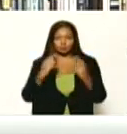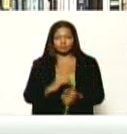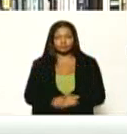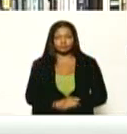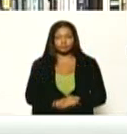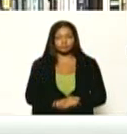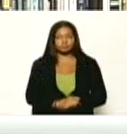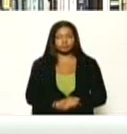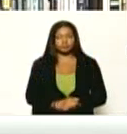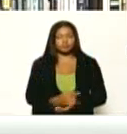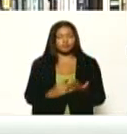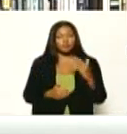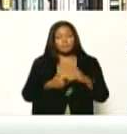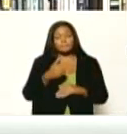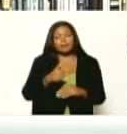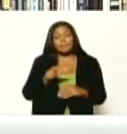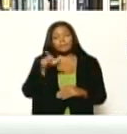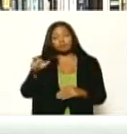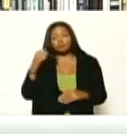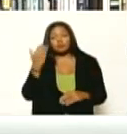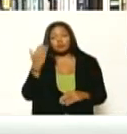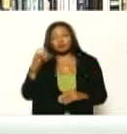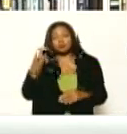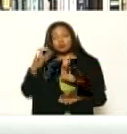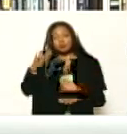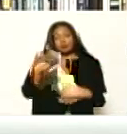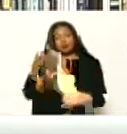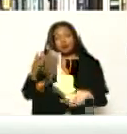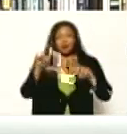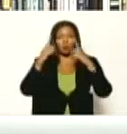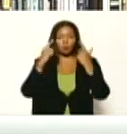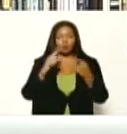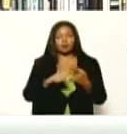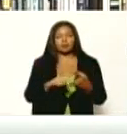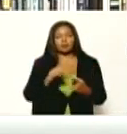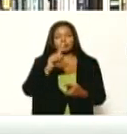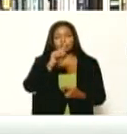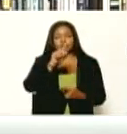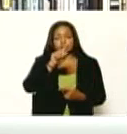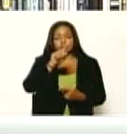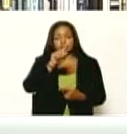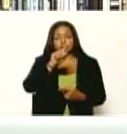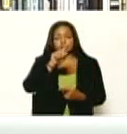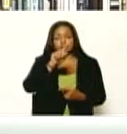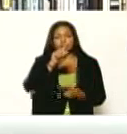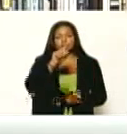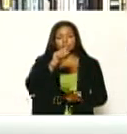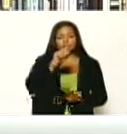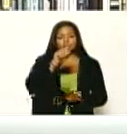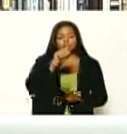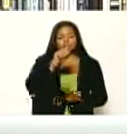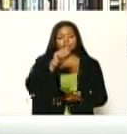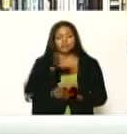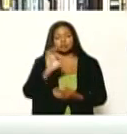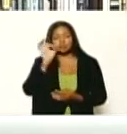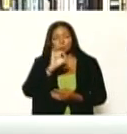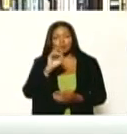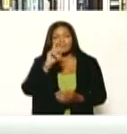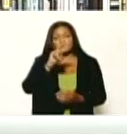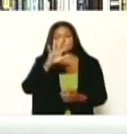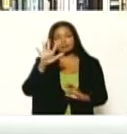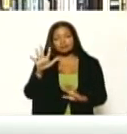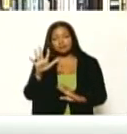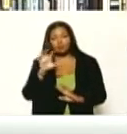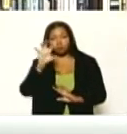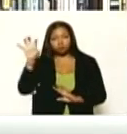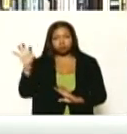Las entidades con mayores tasas de incidencia semanal, La Guaira, 104. El promedio es 25 el